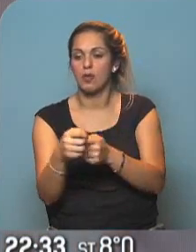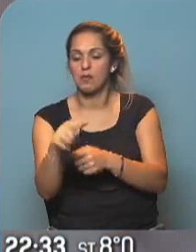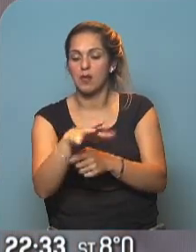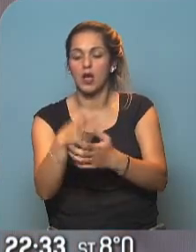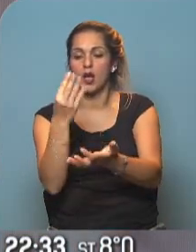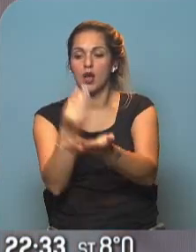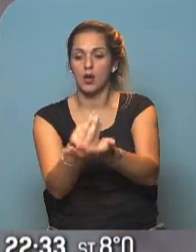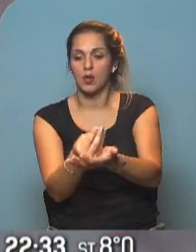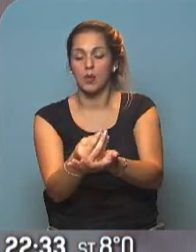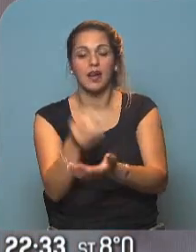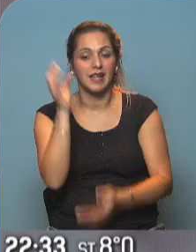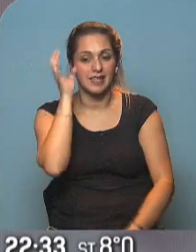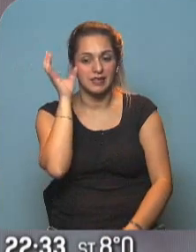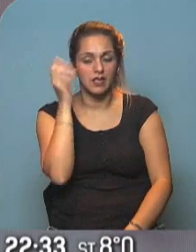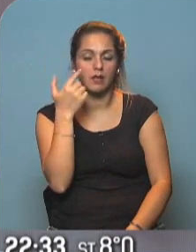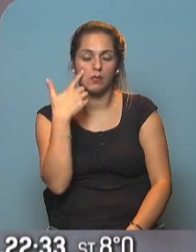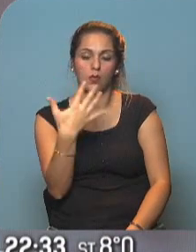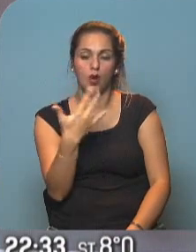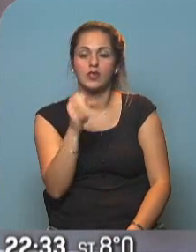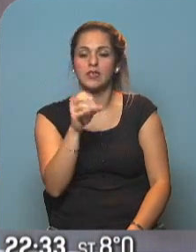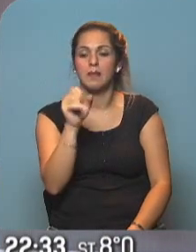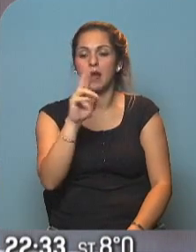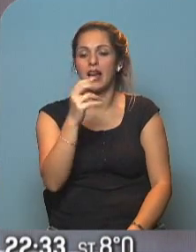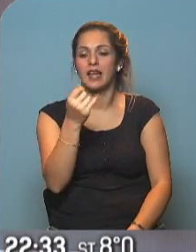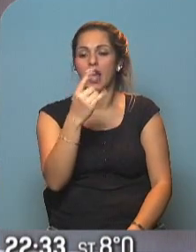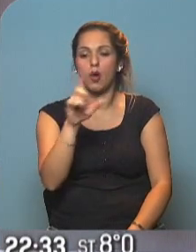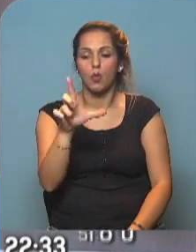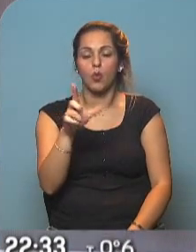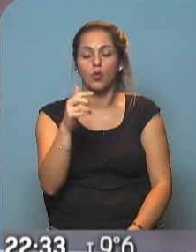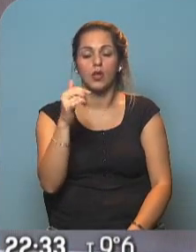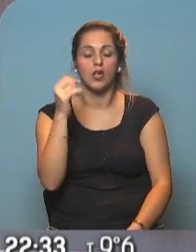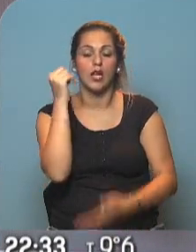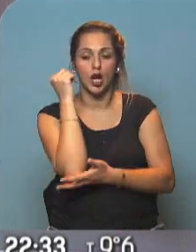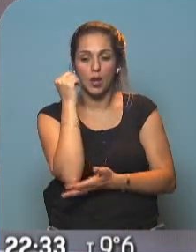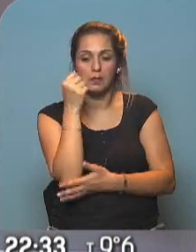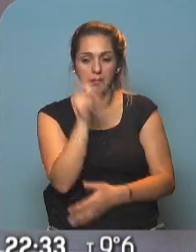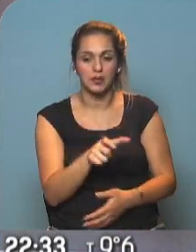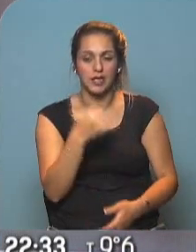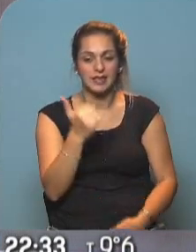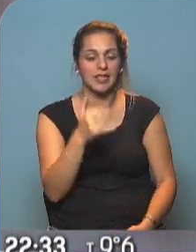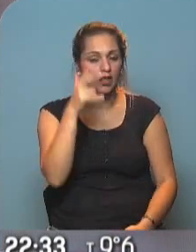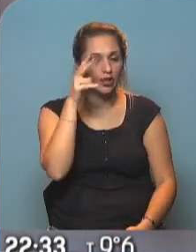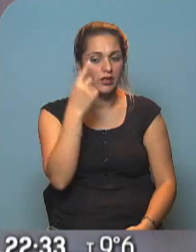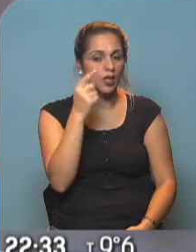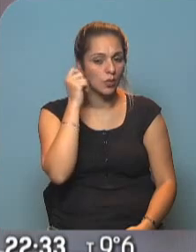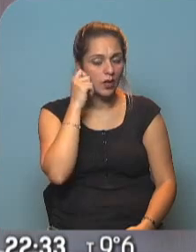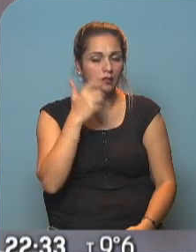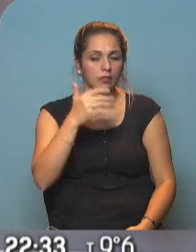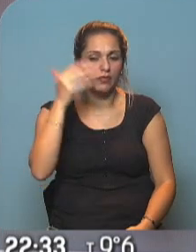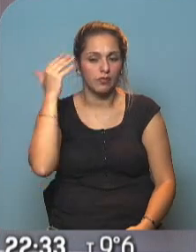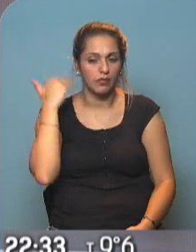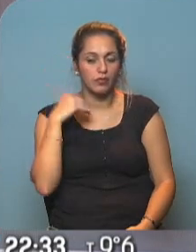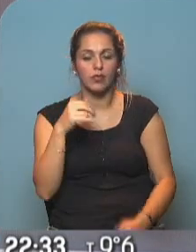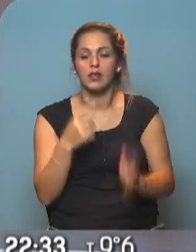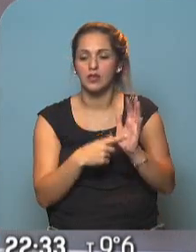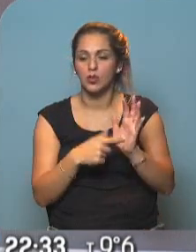para el exterior? En Italia es muy conocido, es un economista de 81 años, fue funcionario. Fue titular